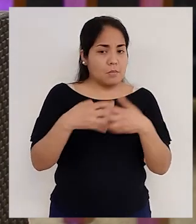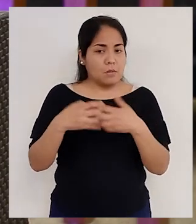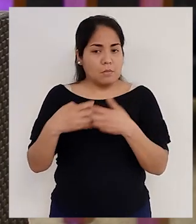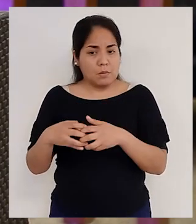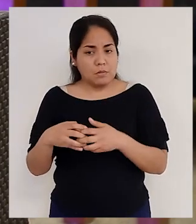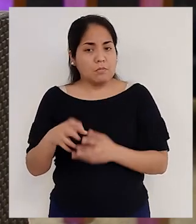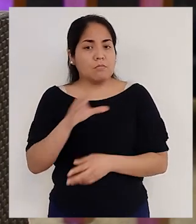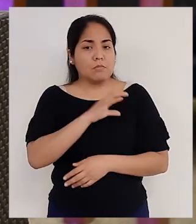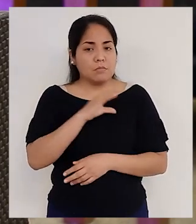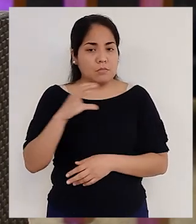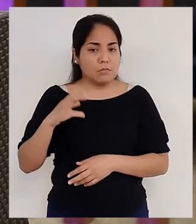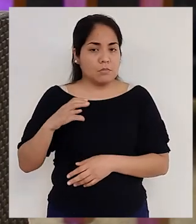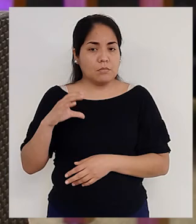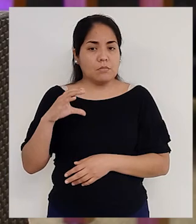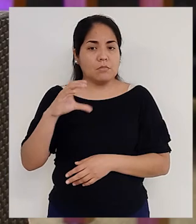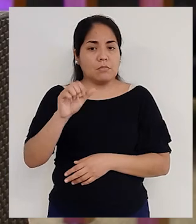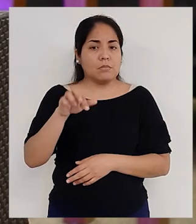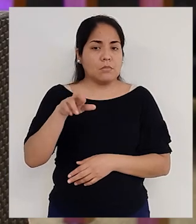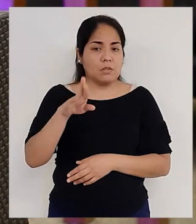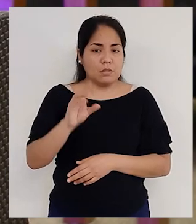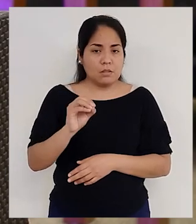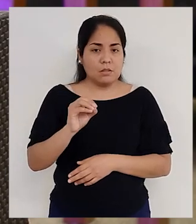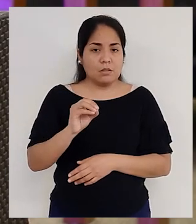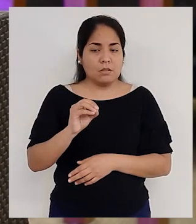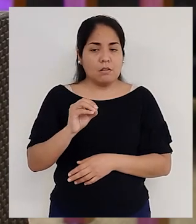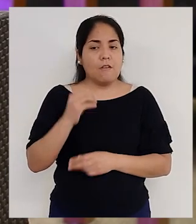los emprendimientos que salen del CEPRO Alcides,